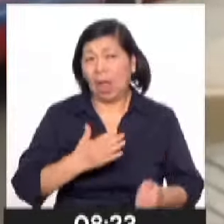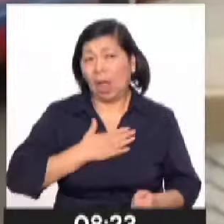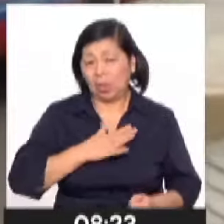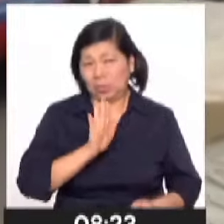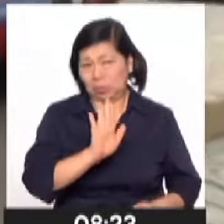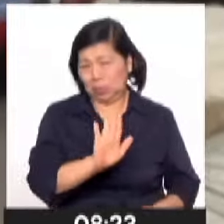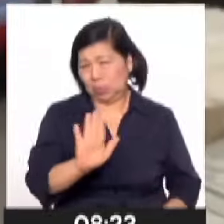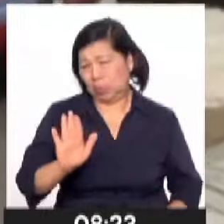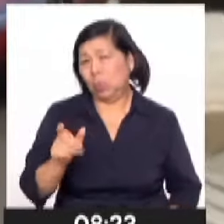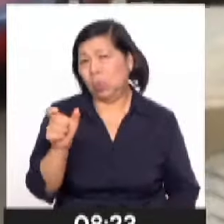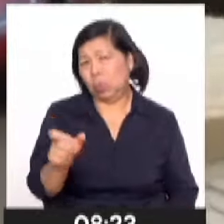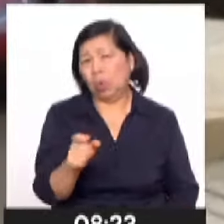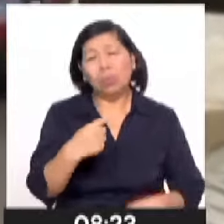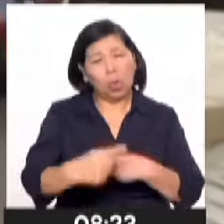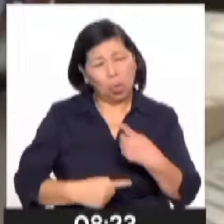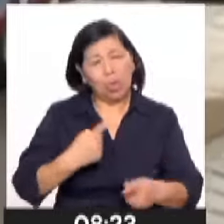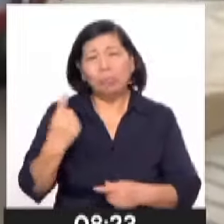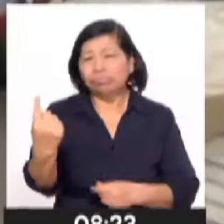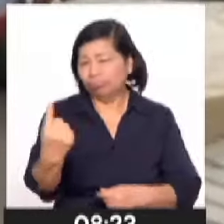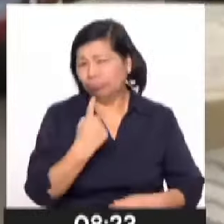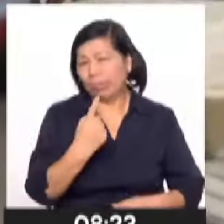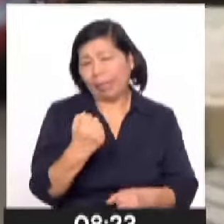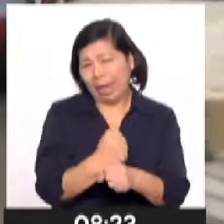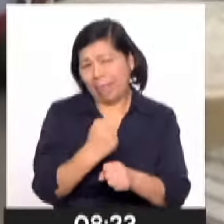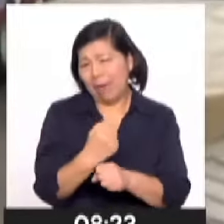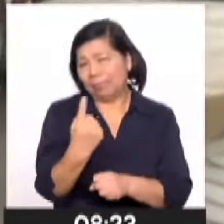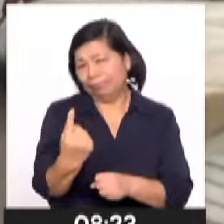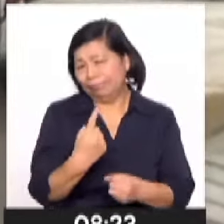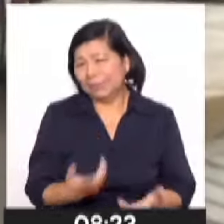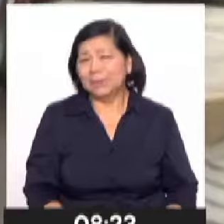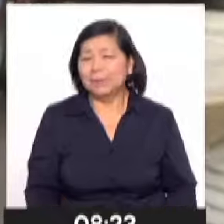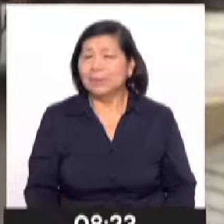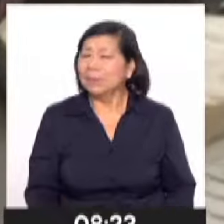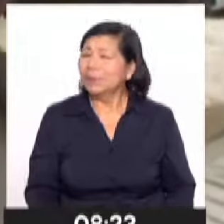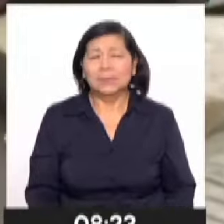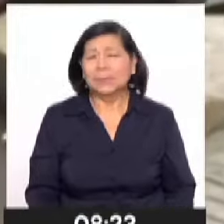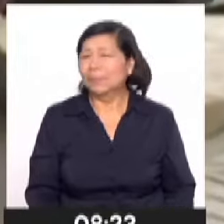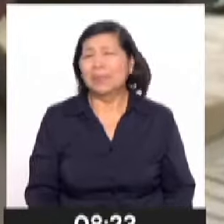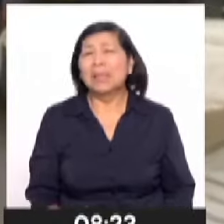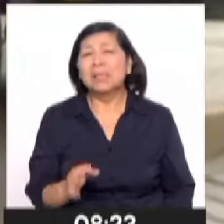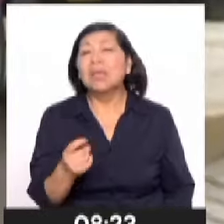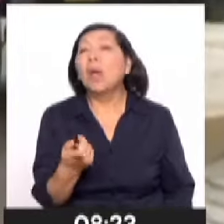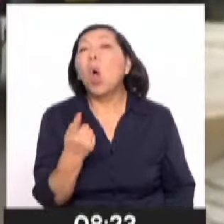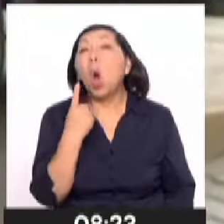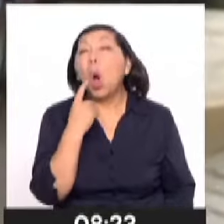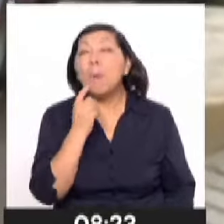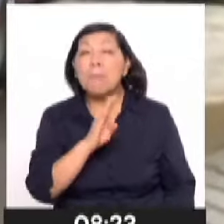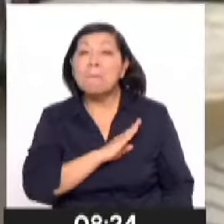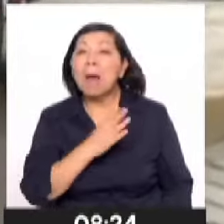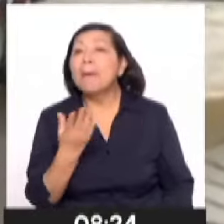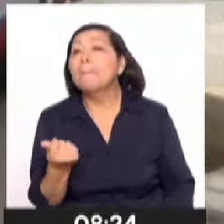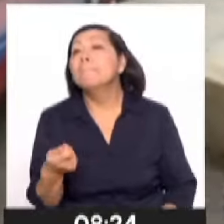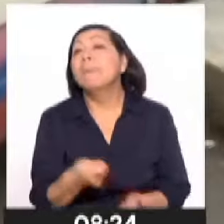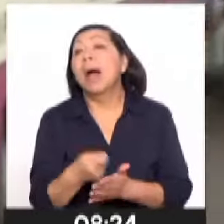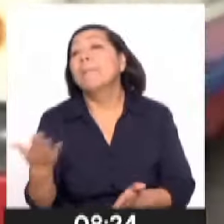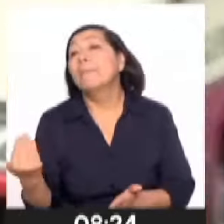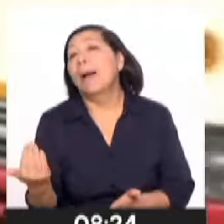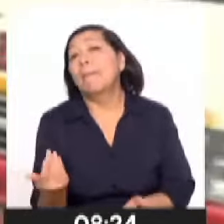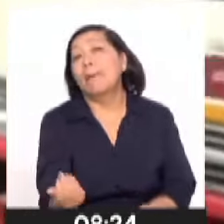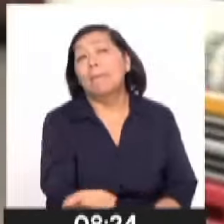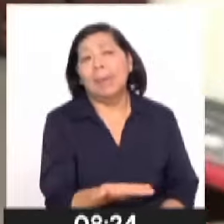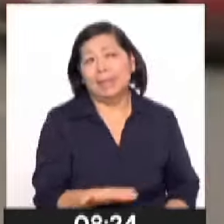ellos utilizan todos los días para trabajar. Y el caballero nos acaba de explicar que están siendo víctimas de extorsión, pero